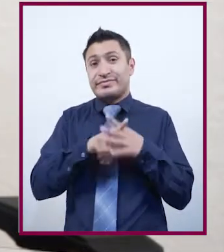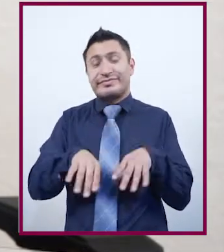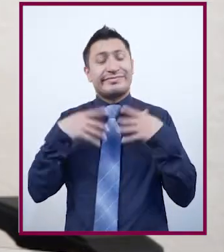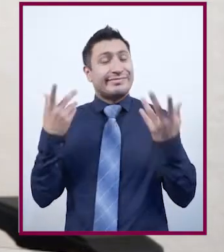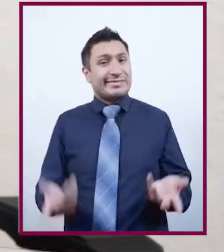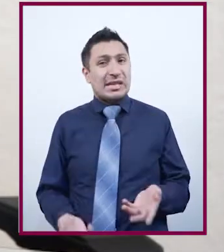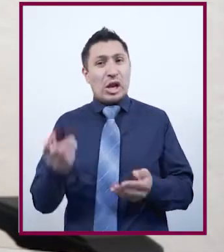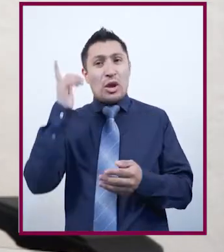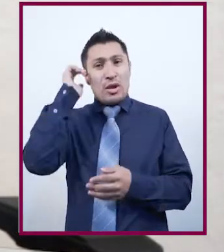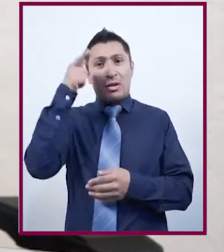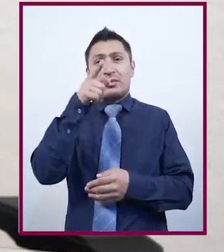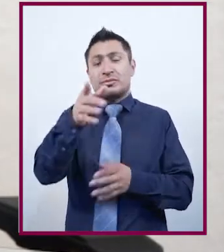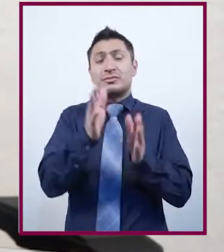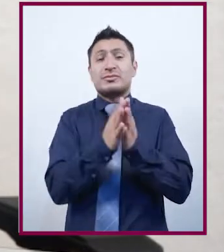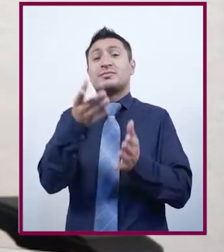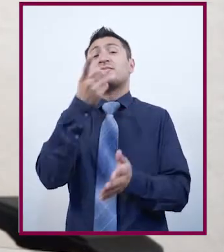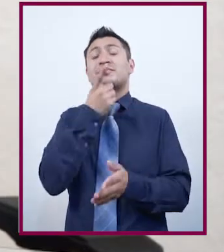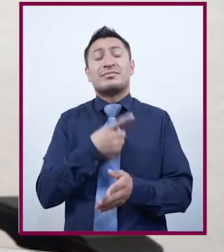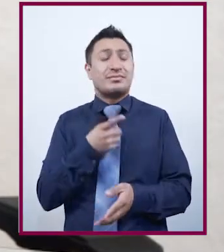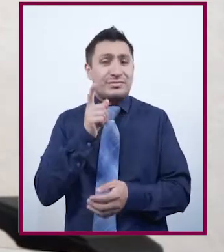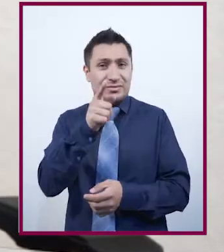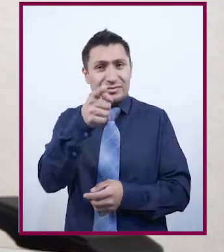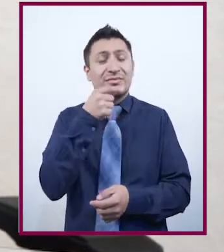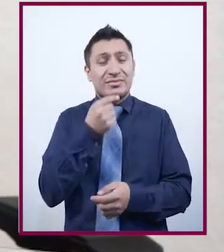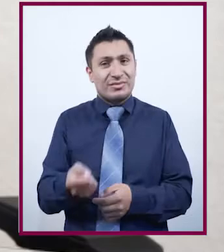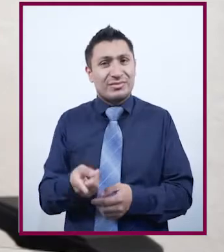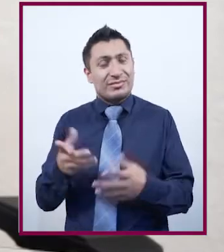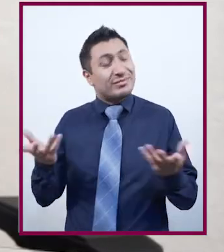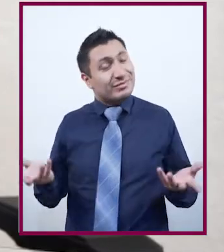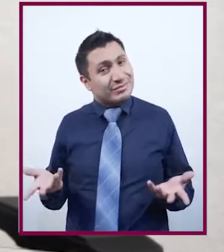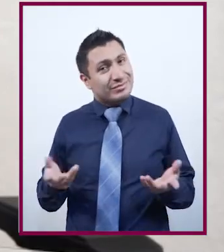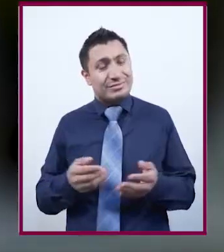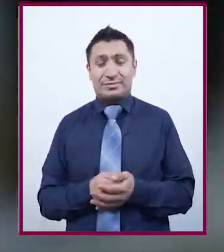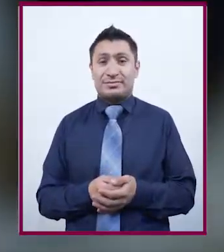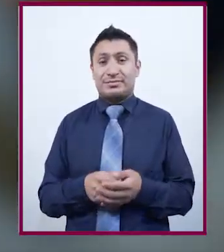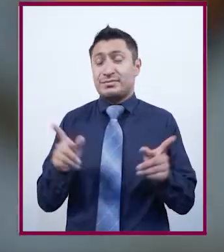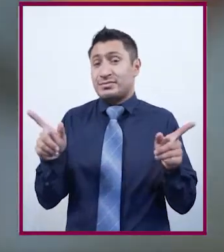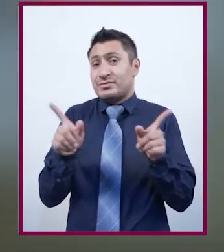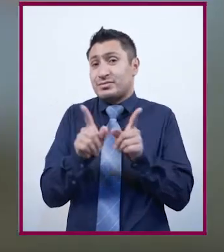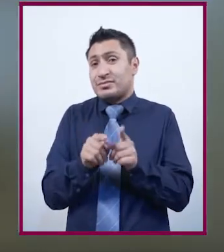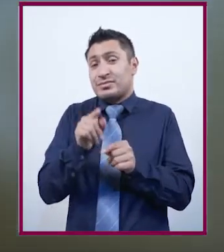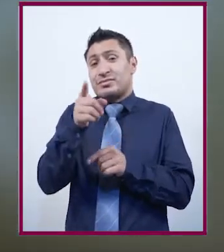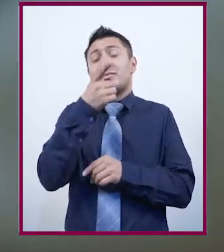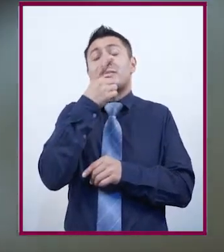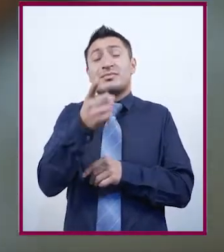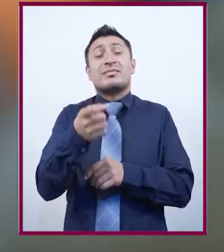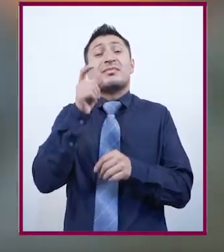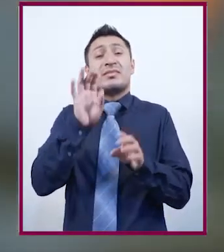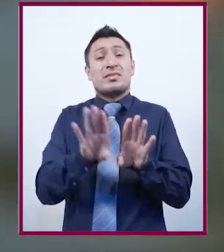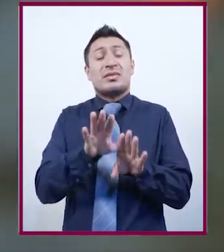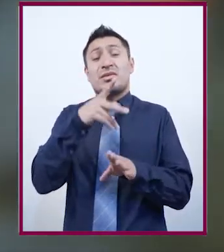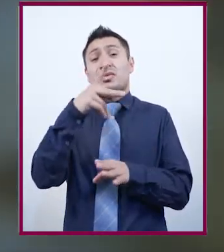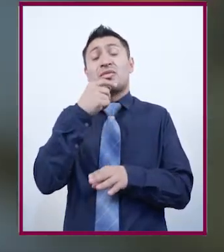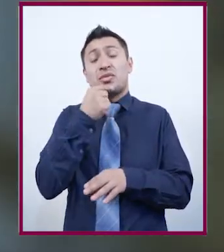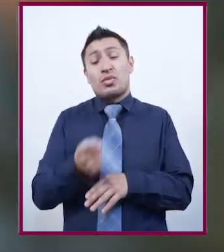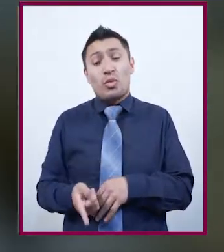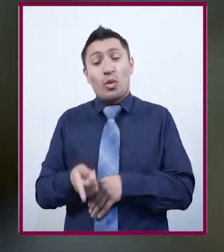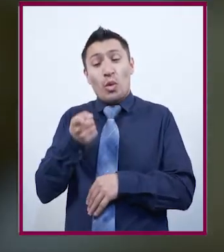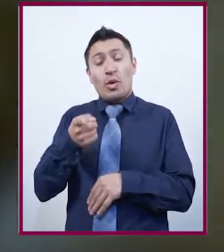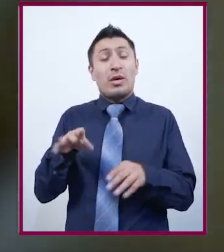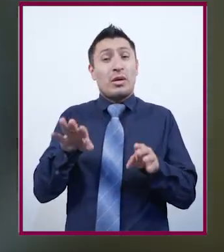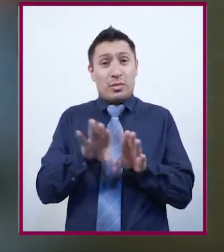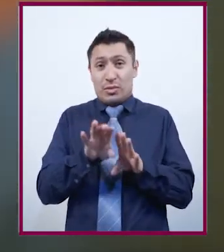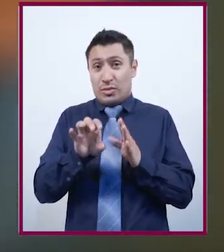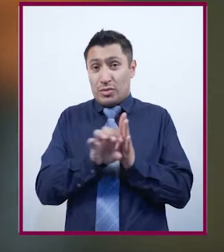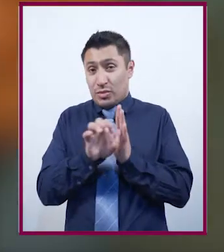Para empezar, me gustaría que me contaras un poco más de tu infancia. ¿Te animas? De manera breve, cuéntanos cómo fue tu infancia. Por